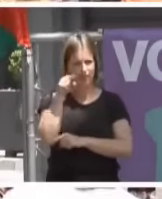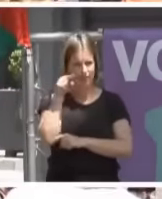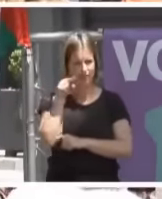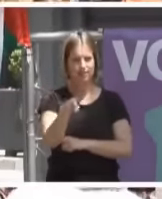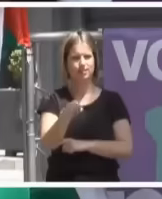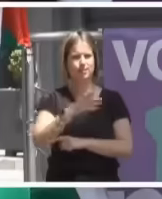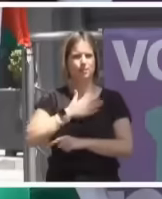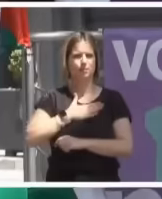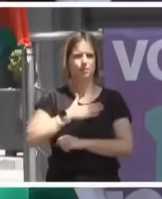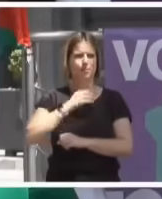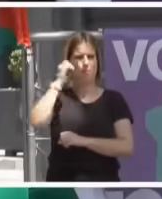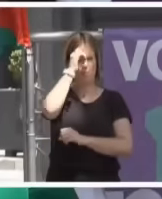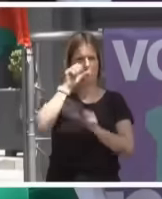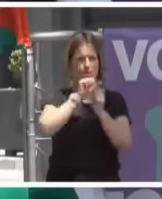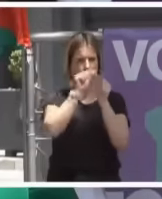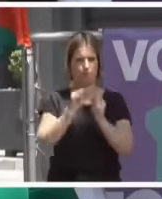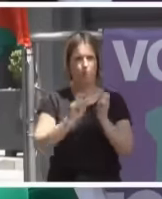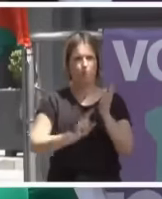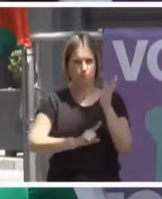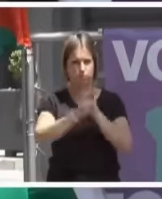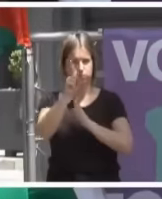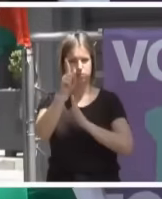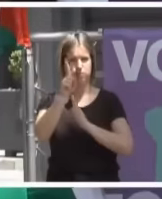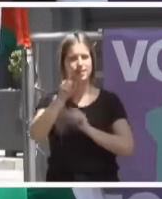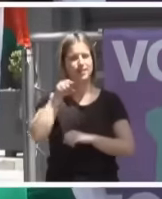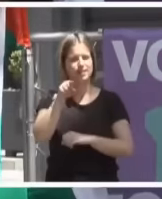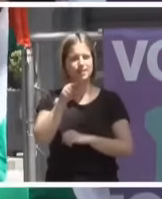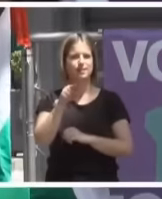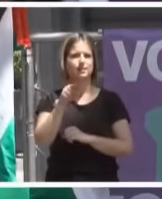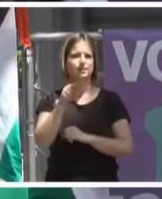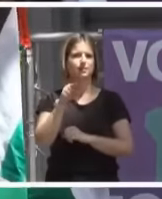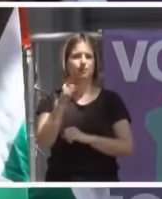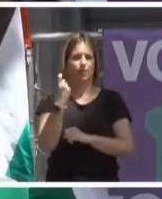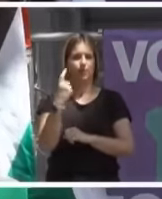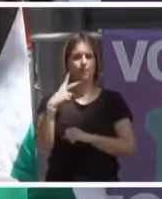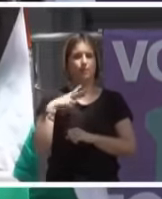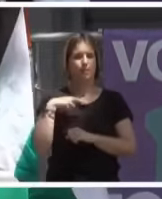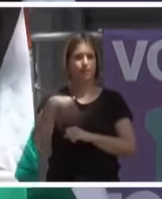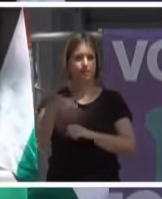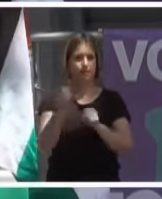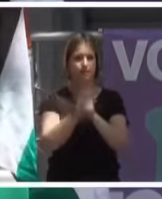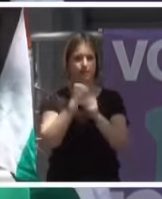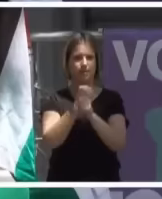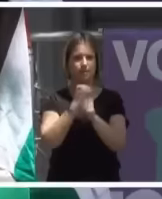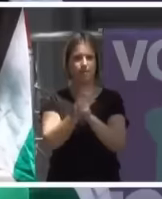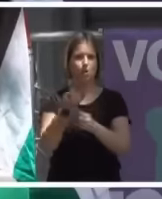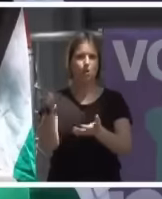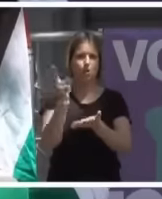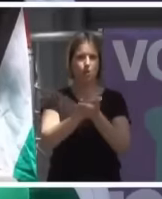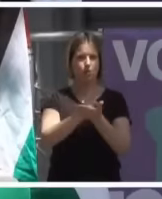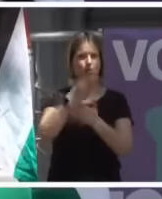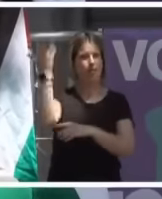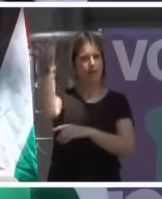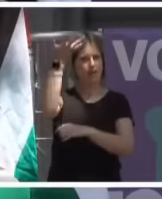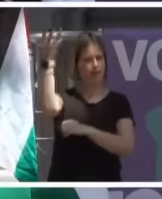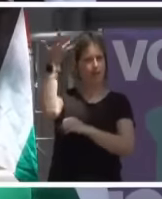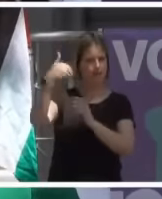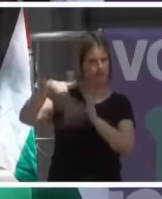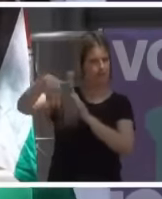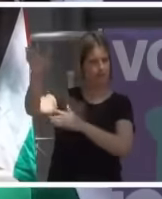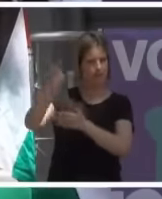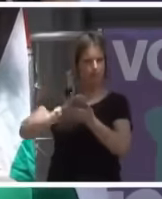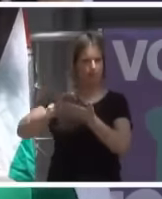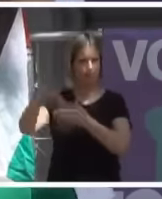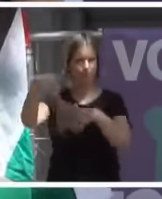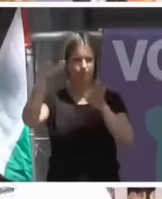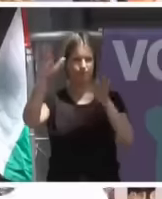Esa es nuestra forma de crecer. Y esa es la tarea que estará pendiente para que volvamos a gritarle a las élites que se vayan al carajo.